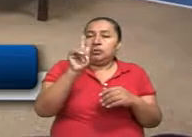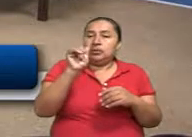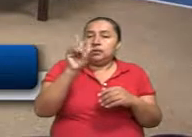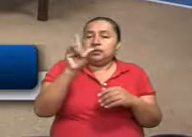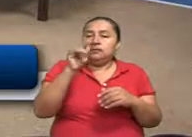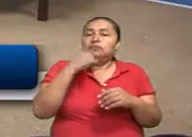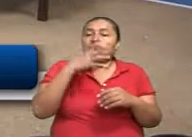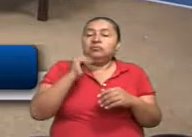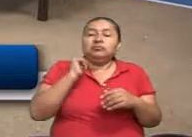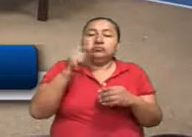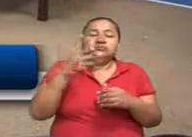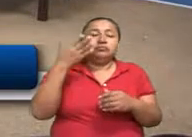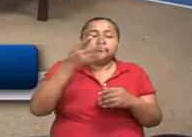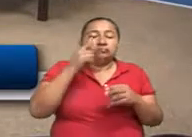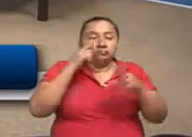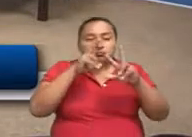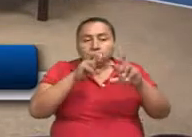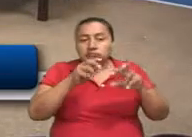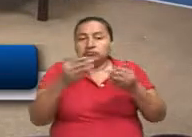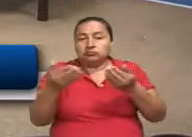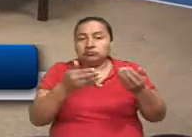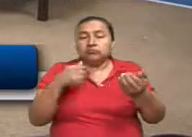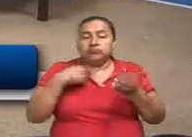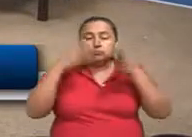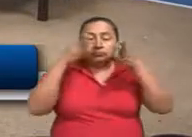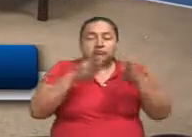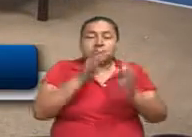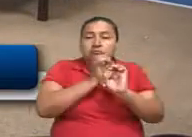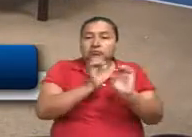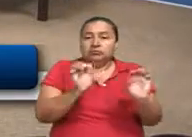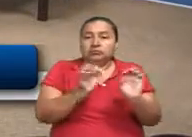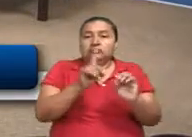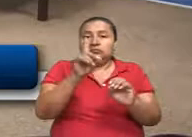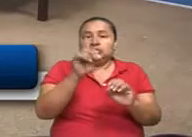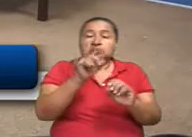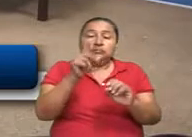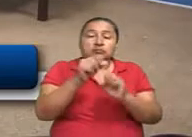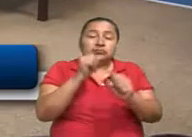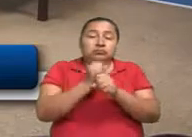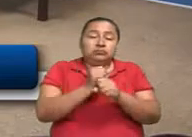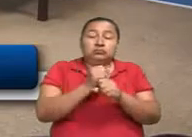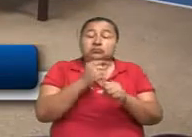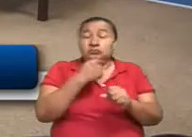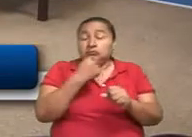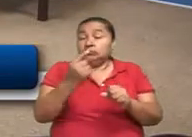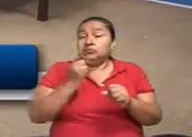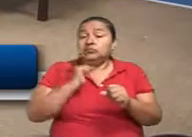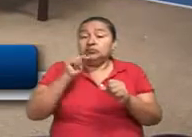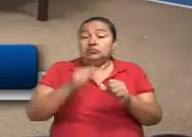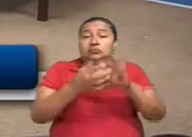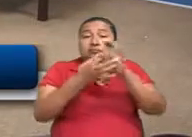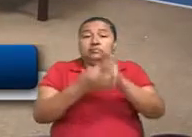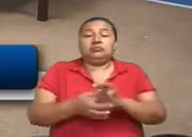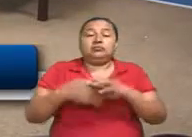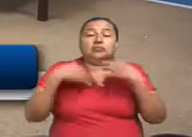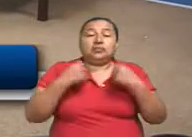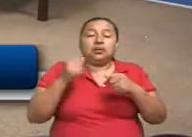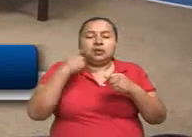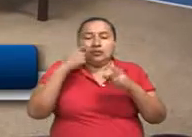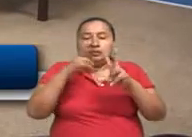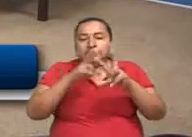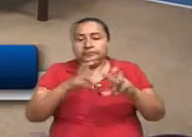en el hospital que le revisan o atienden a su niño es hasta los 12 años, y en el caso del sistema de salud que lo